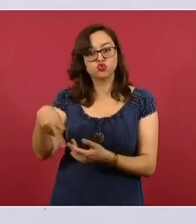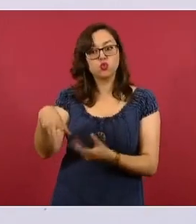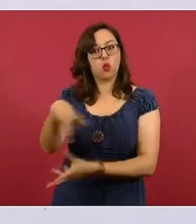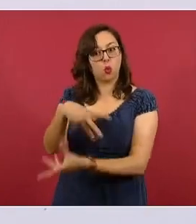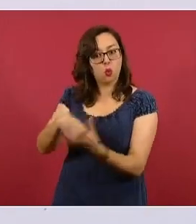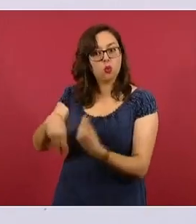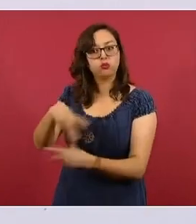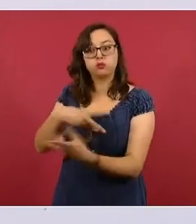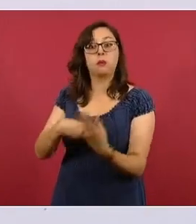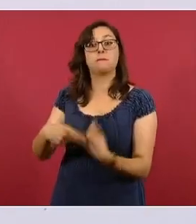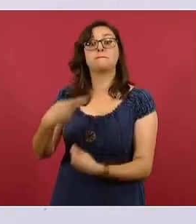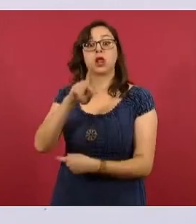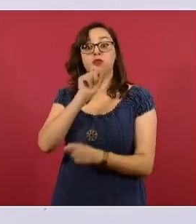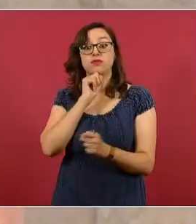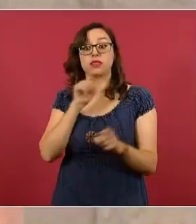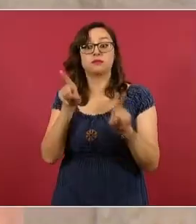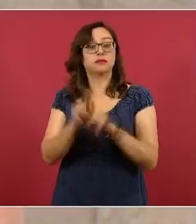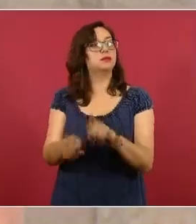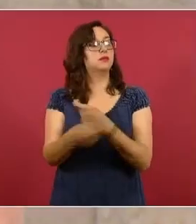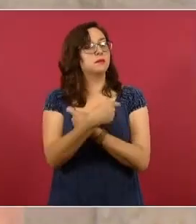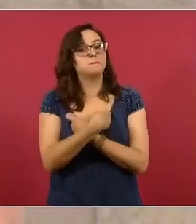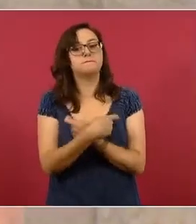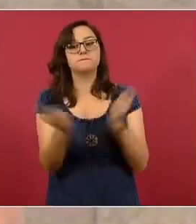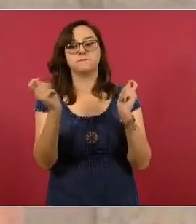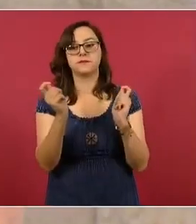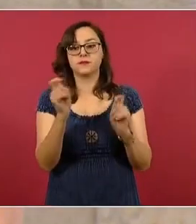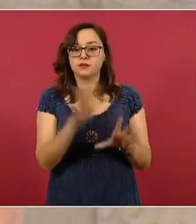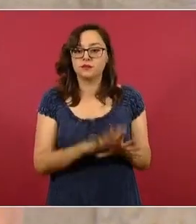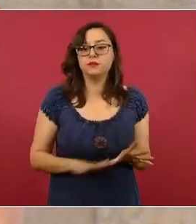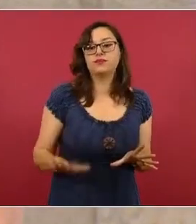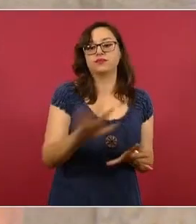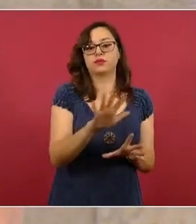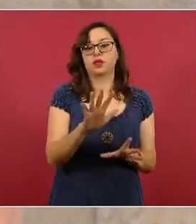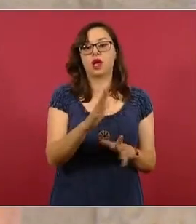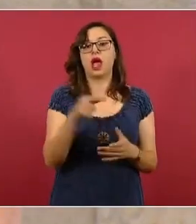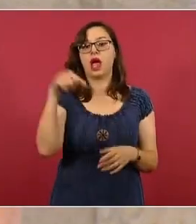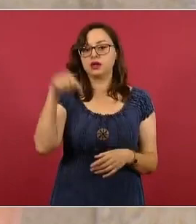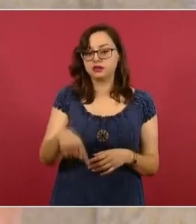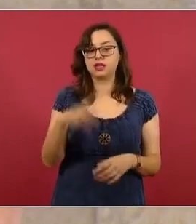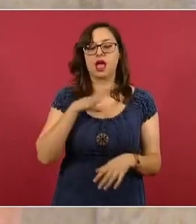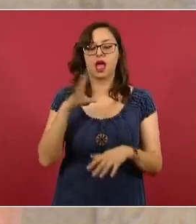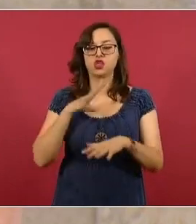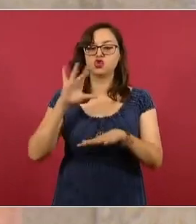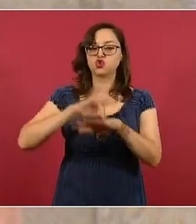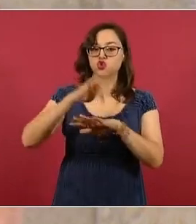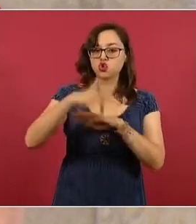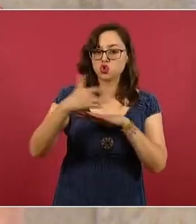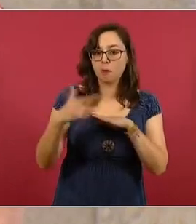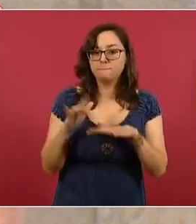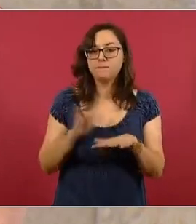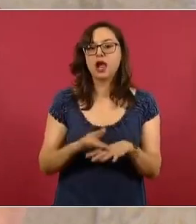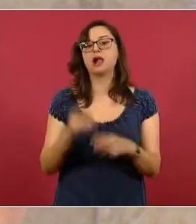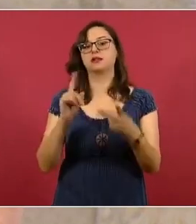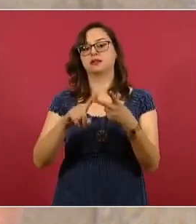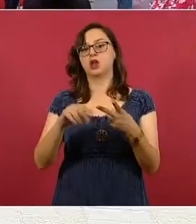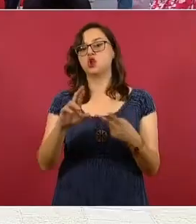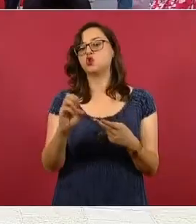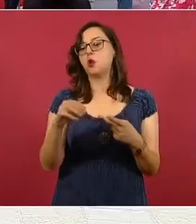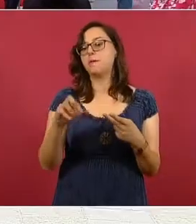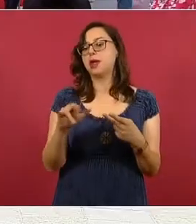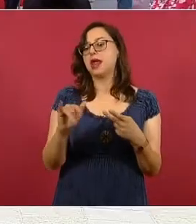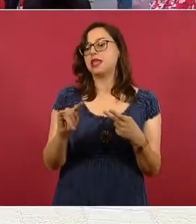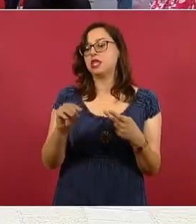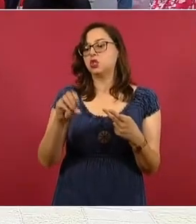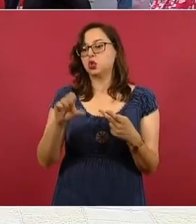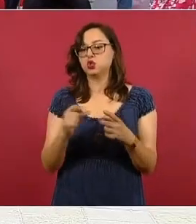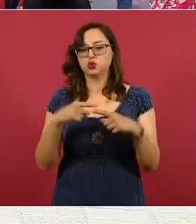la ciudad. Es una de las primeras entidades en producción de nopal o romerito. Pero también,